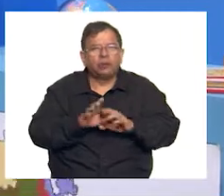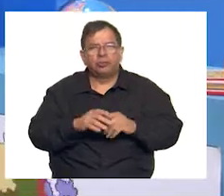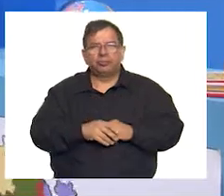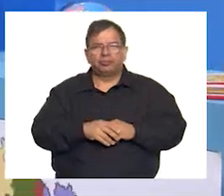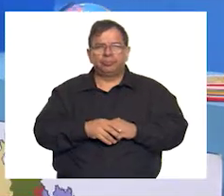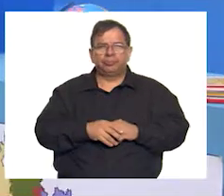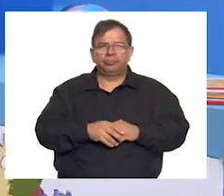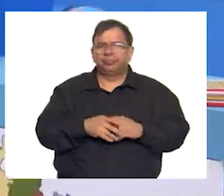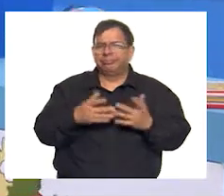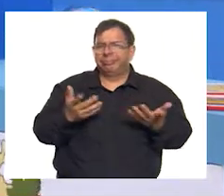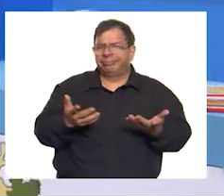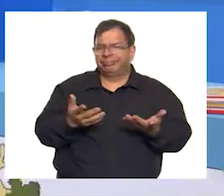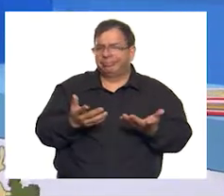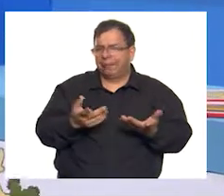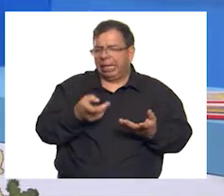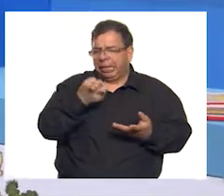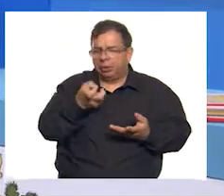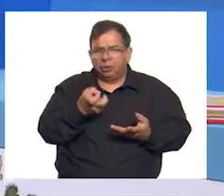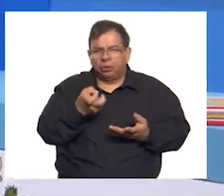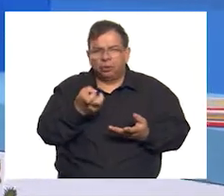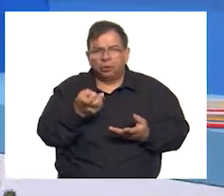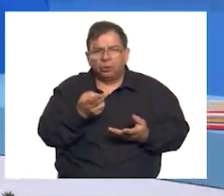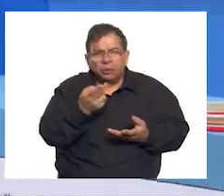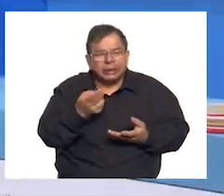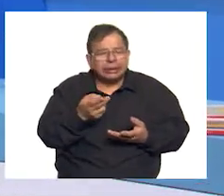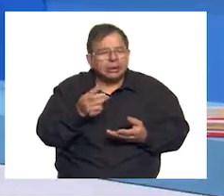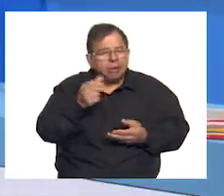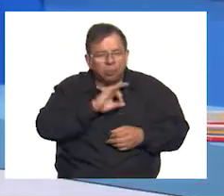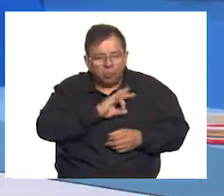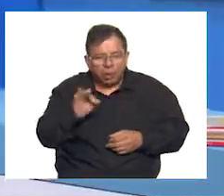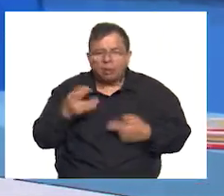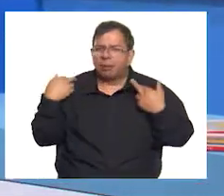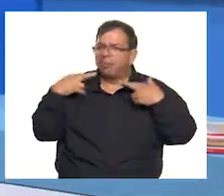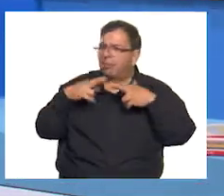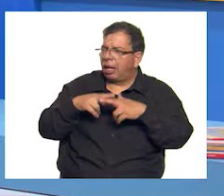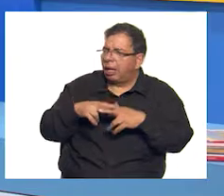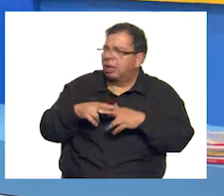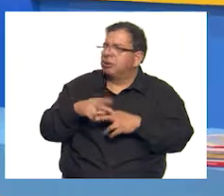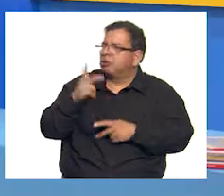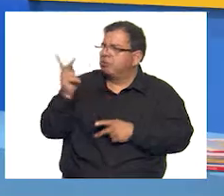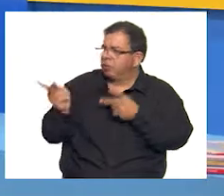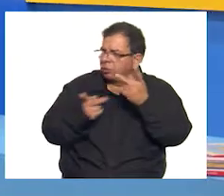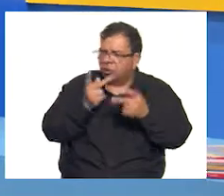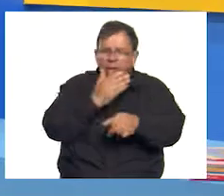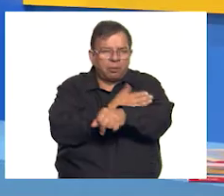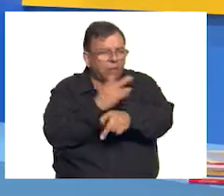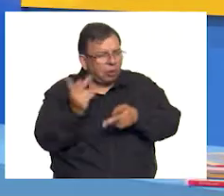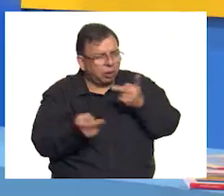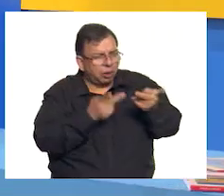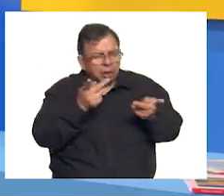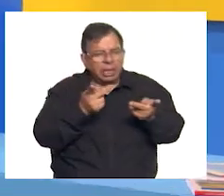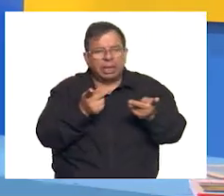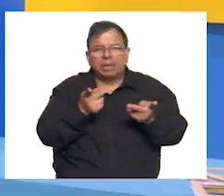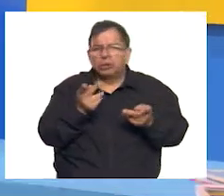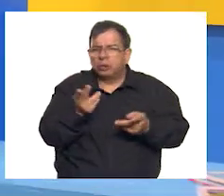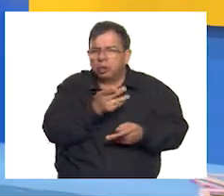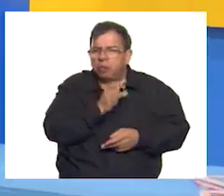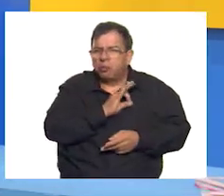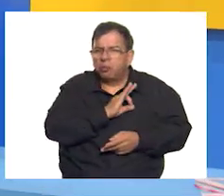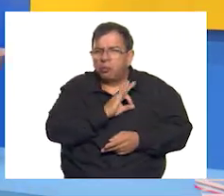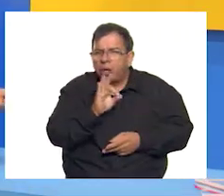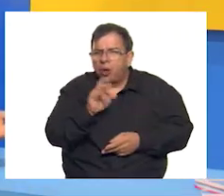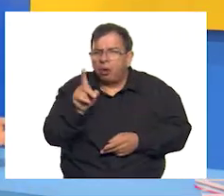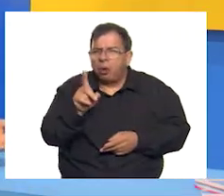dificultad. Aunque en ese caso, recuerden consultar con su profesor y sus compañeros si tienen la posibilidad,